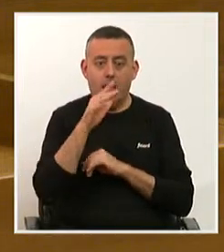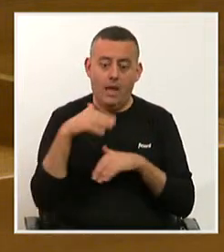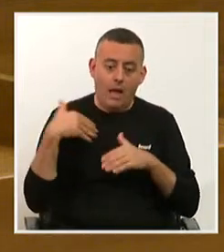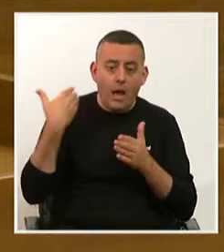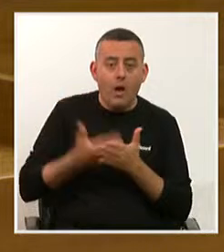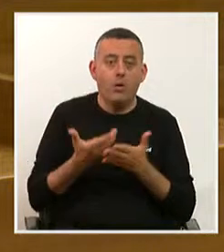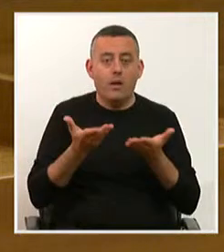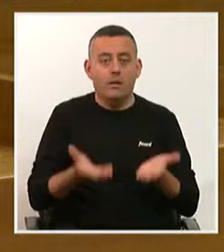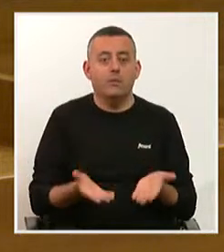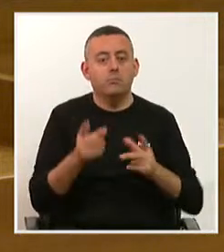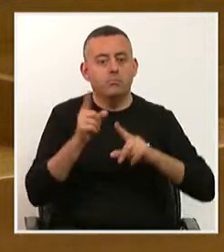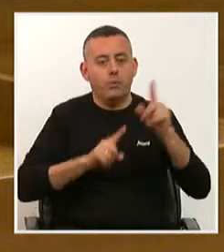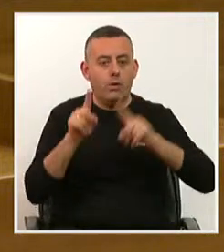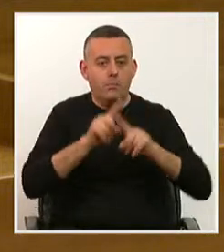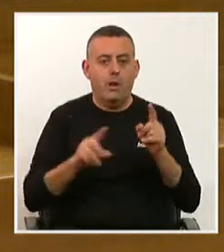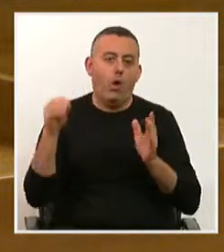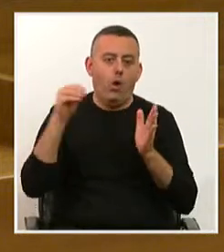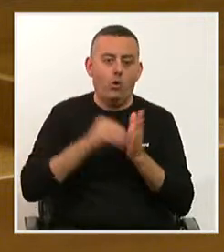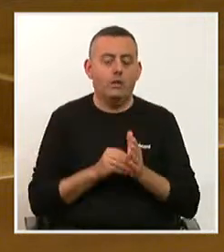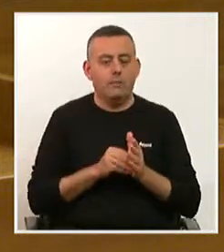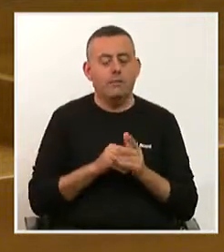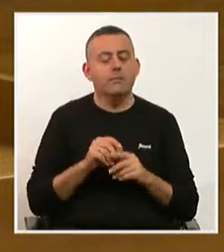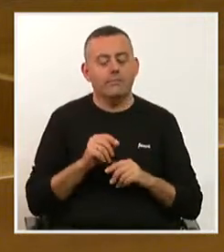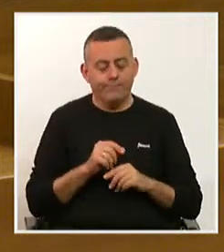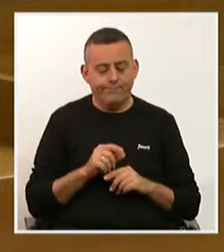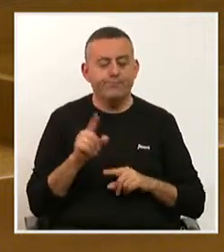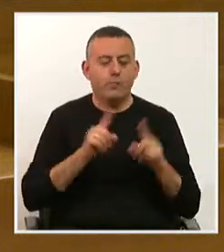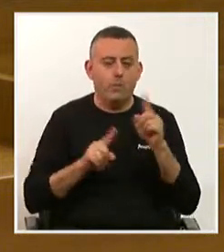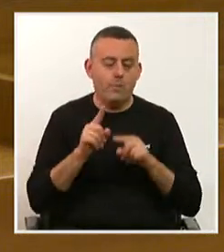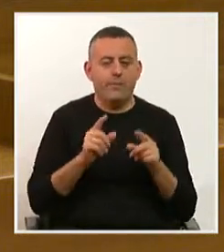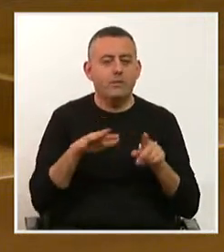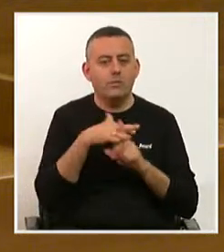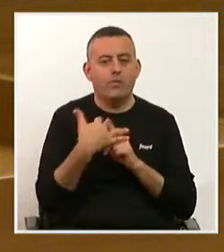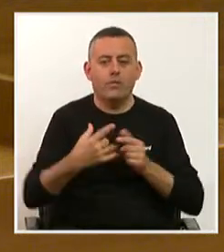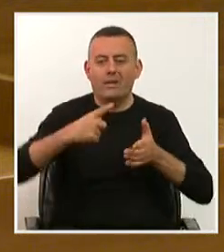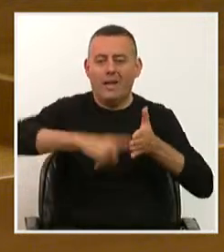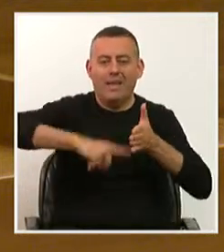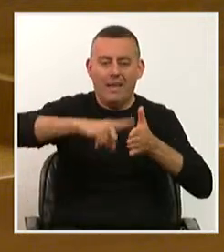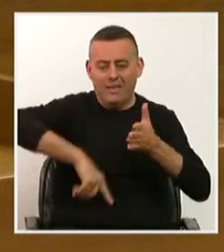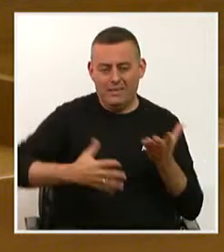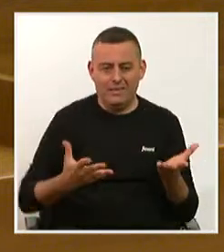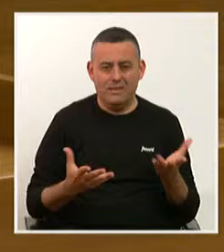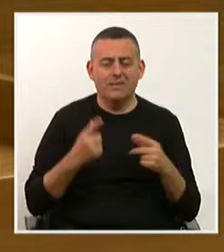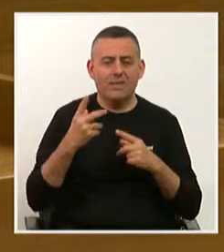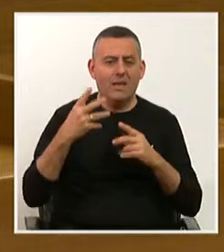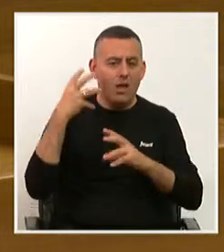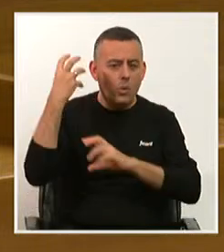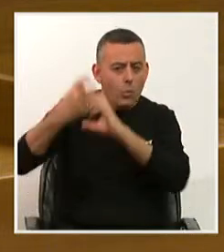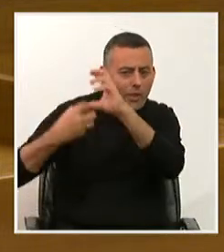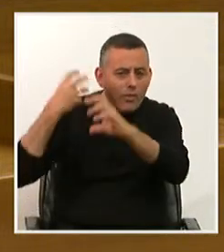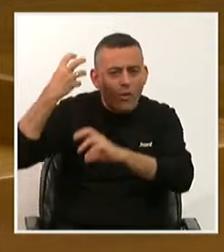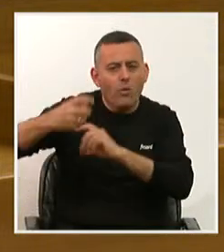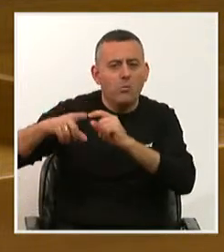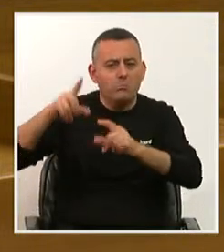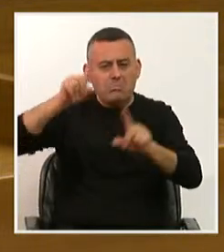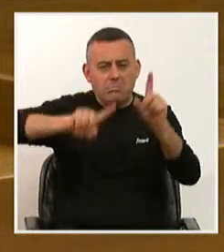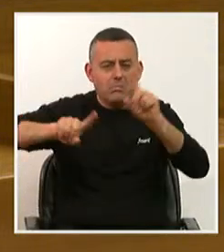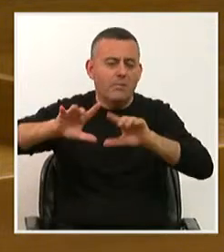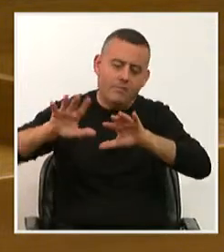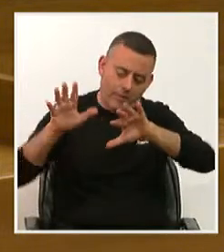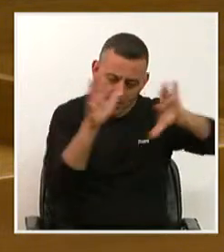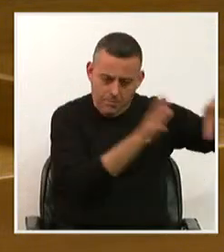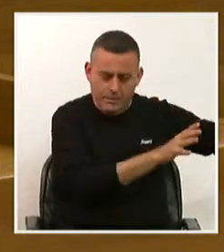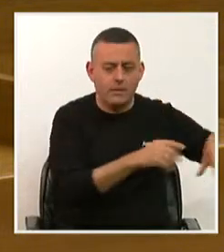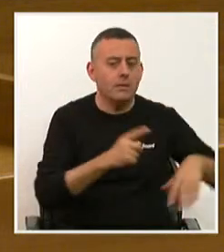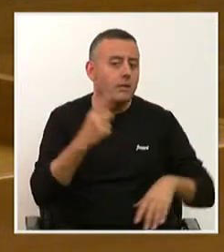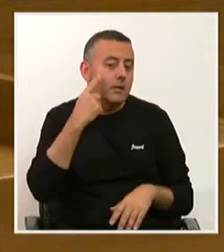magnitud la situa actual del lers deem el Sor a un cost y esc el que demana la ciudadanía per no podem